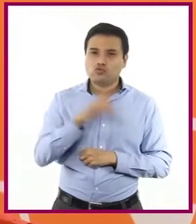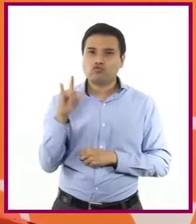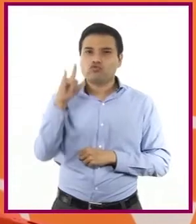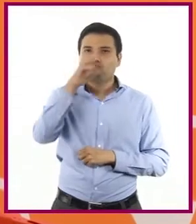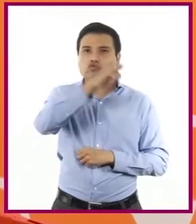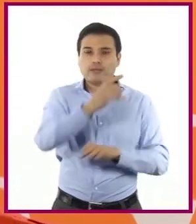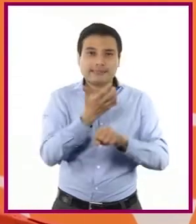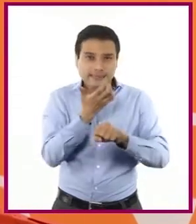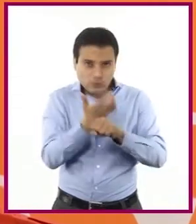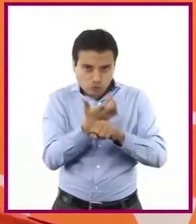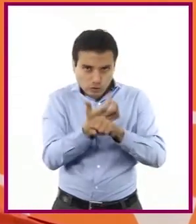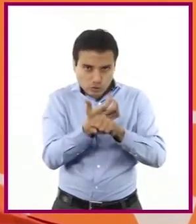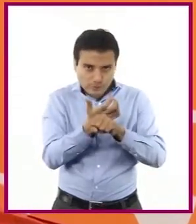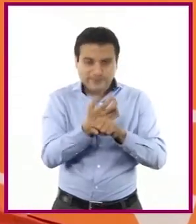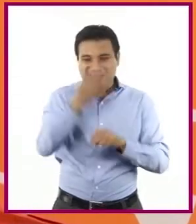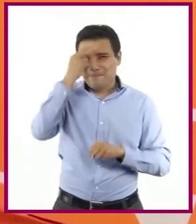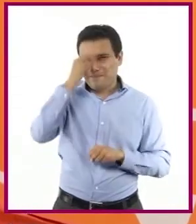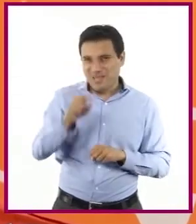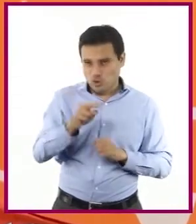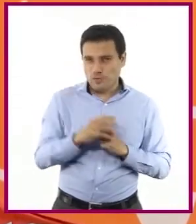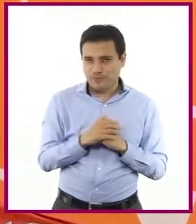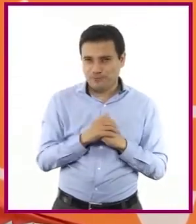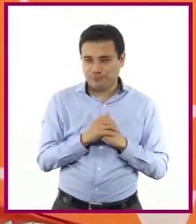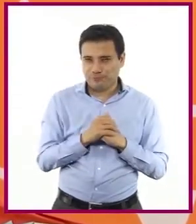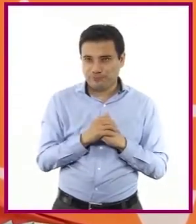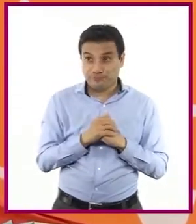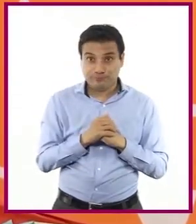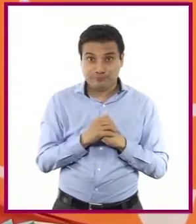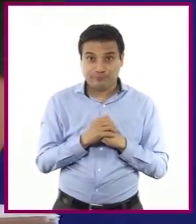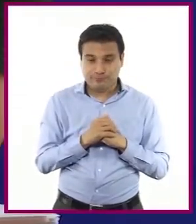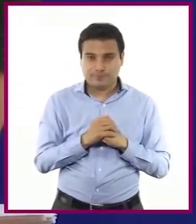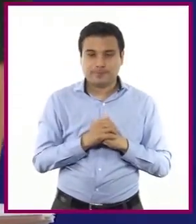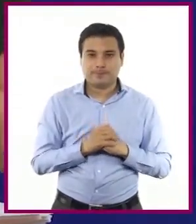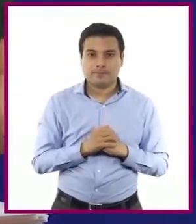Unidos hasta nuestro país y quisiera retomarlo.